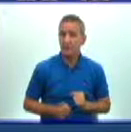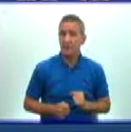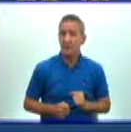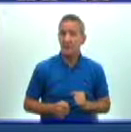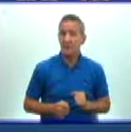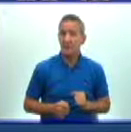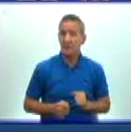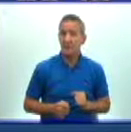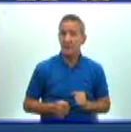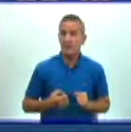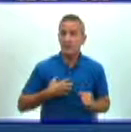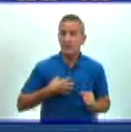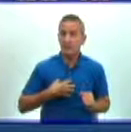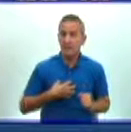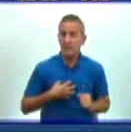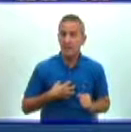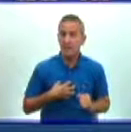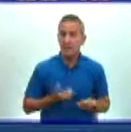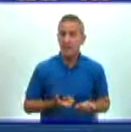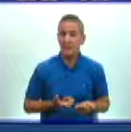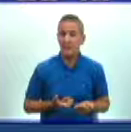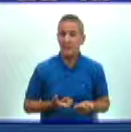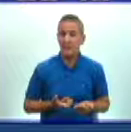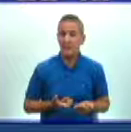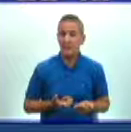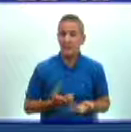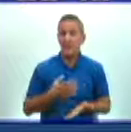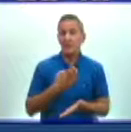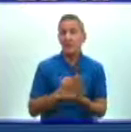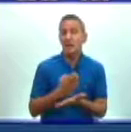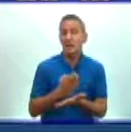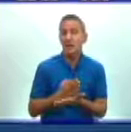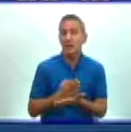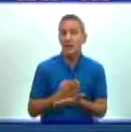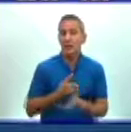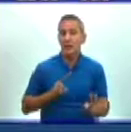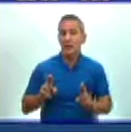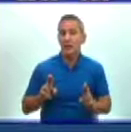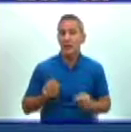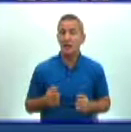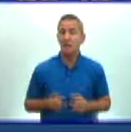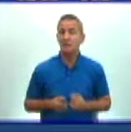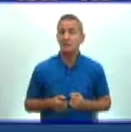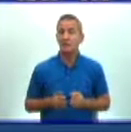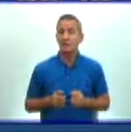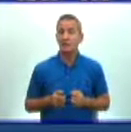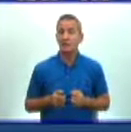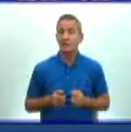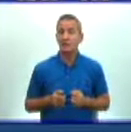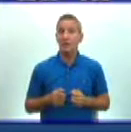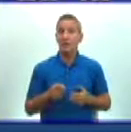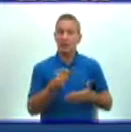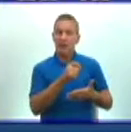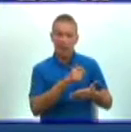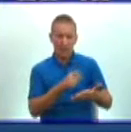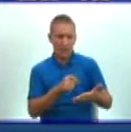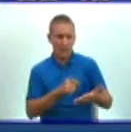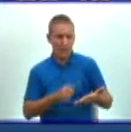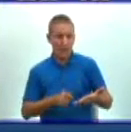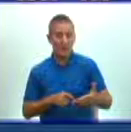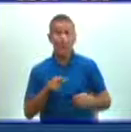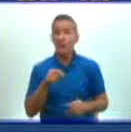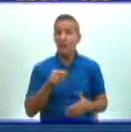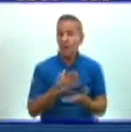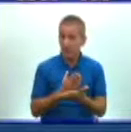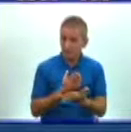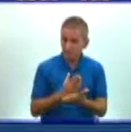en cuenta en la clase de orientación para la redacción. Que en esa